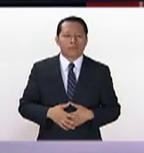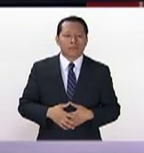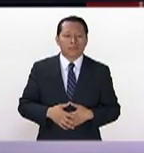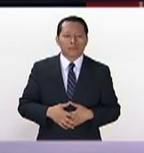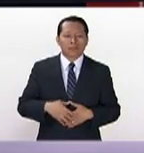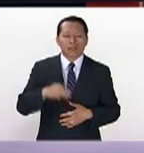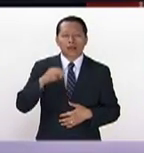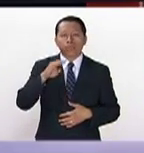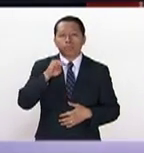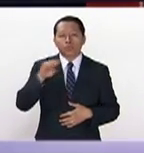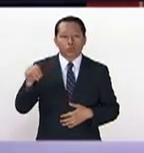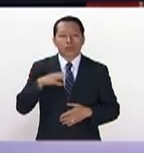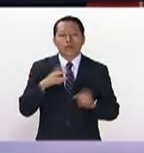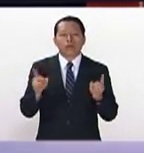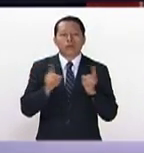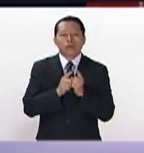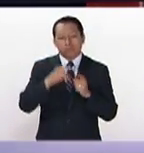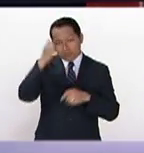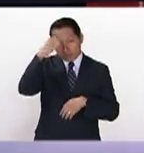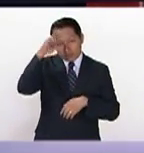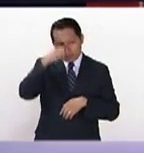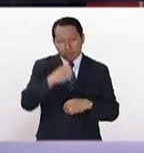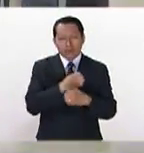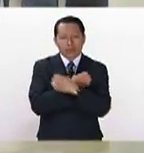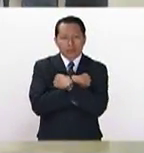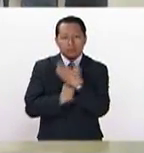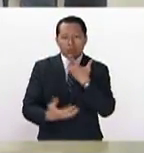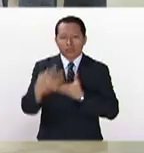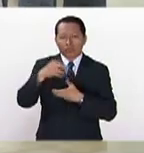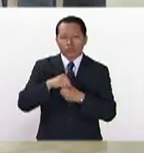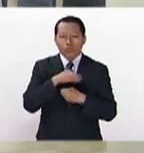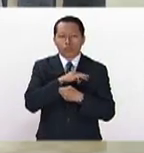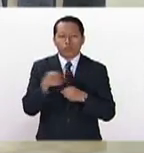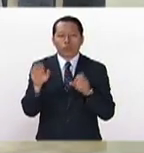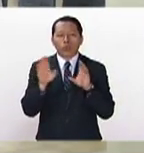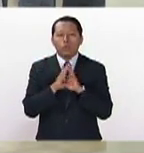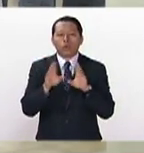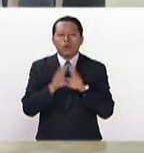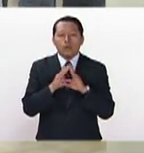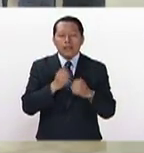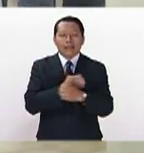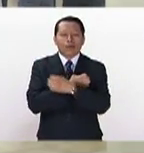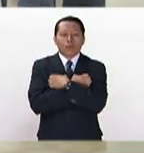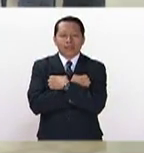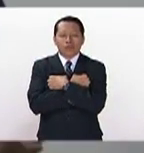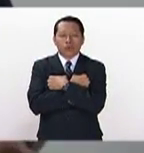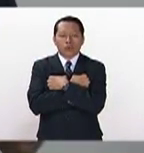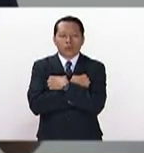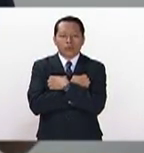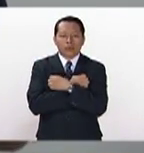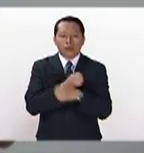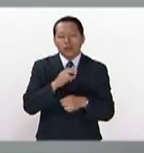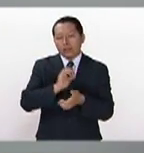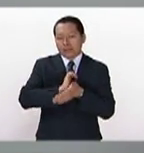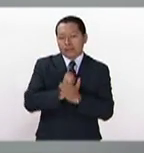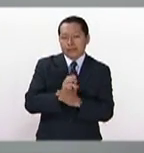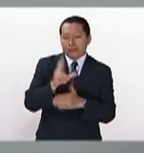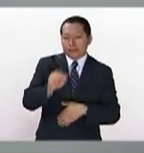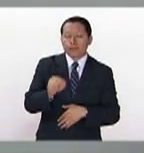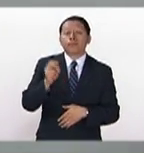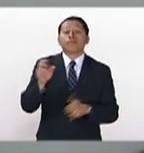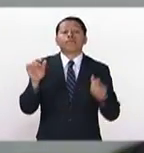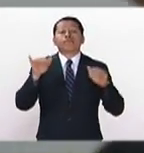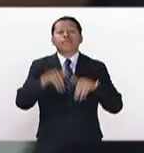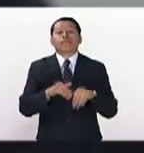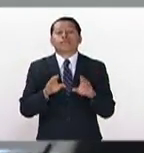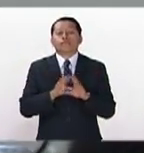En Michoacán terminó el encuentro de experiencias de educación incluyente hacia una educación antidiscriminatoria. En el